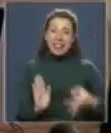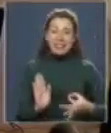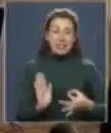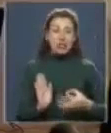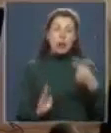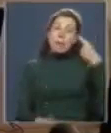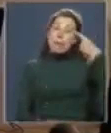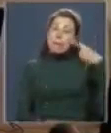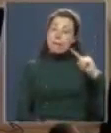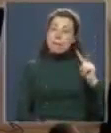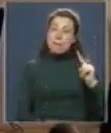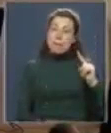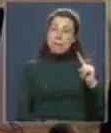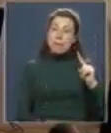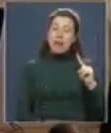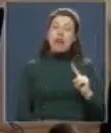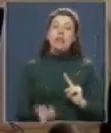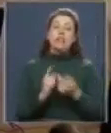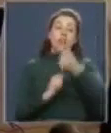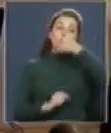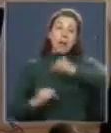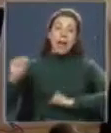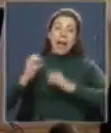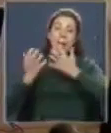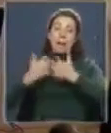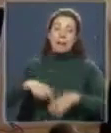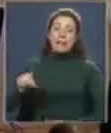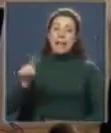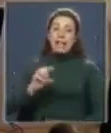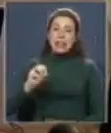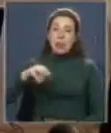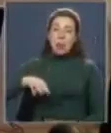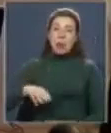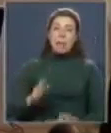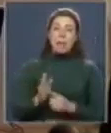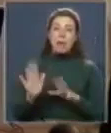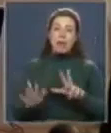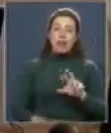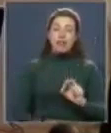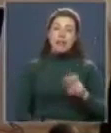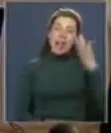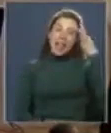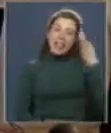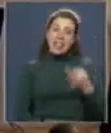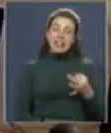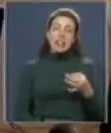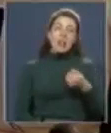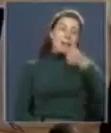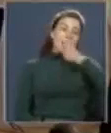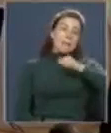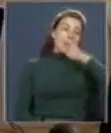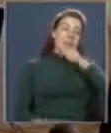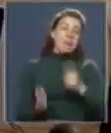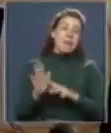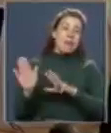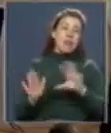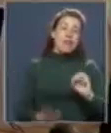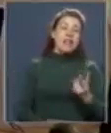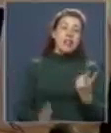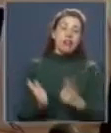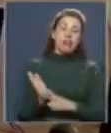Sin embargo, la privatización de la empresa Sokimich en los 80 y las decisiones privatizadoras de los 90 y